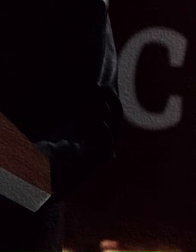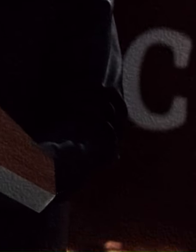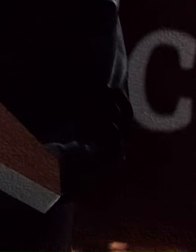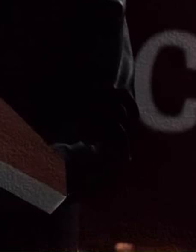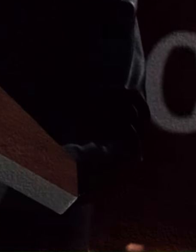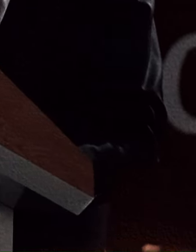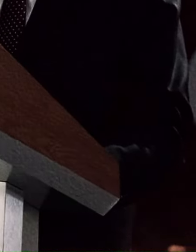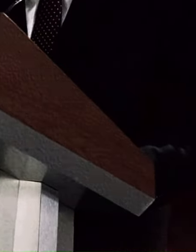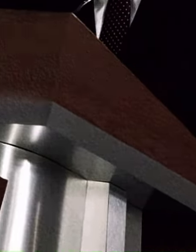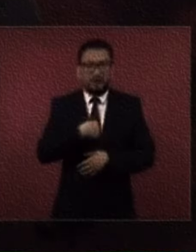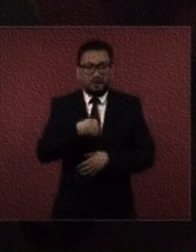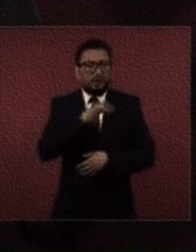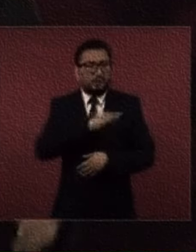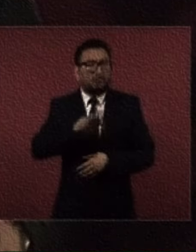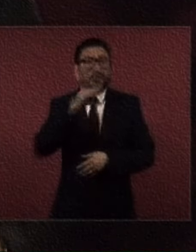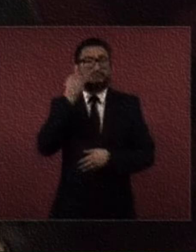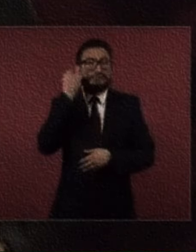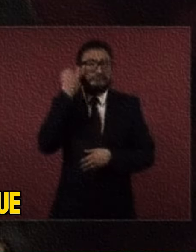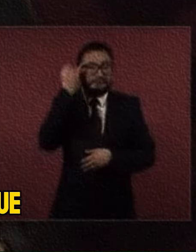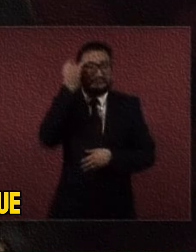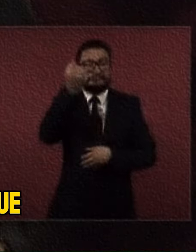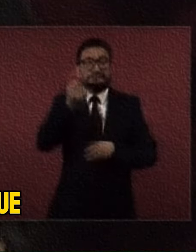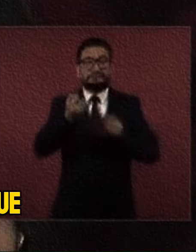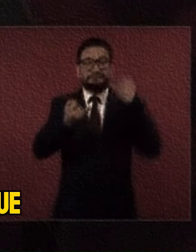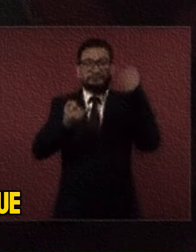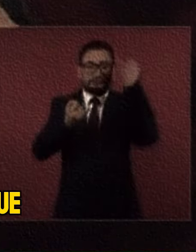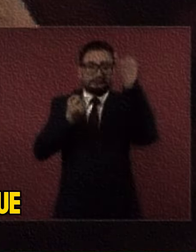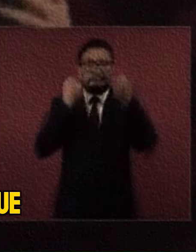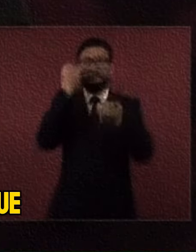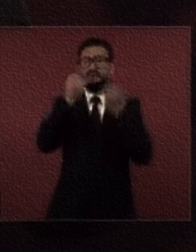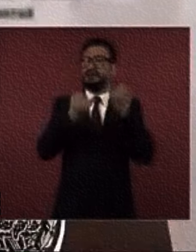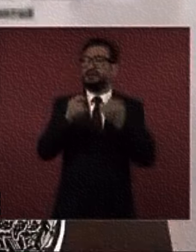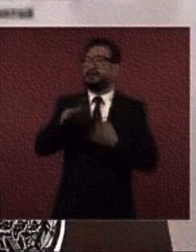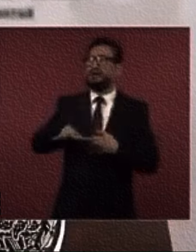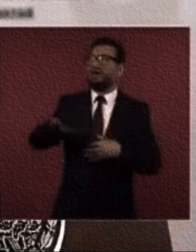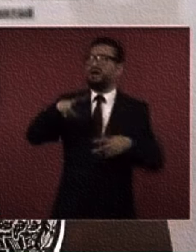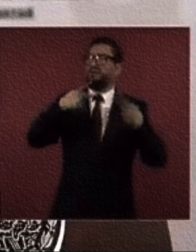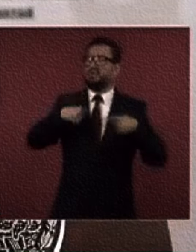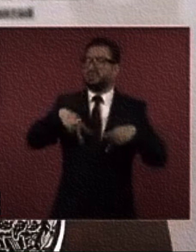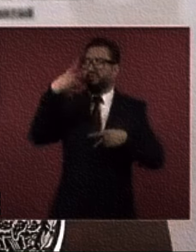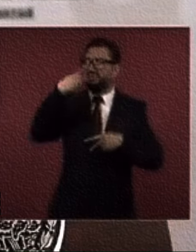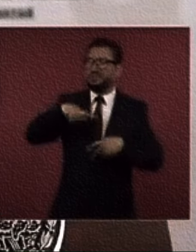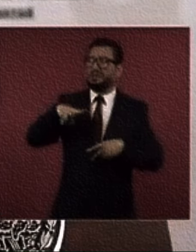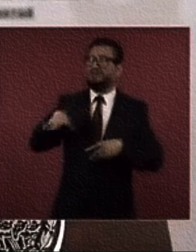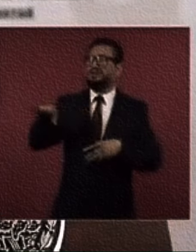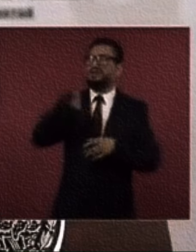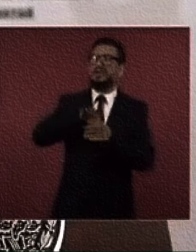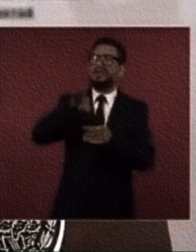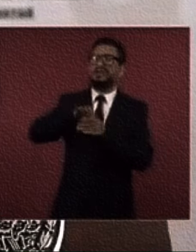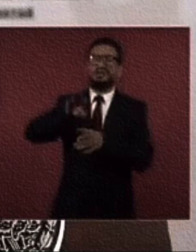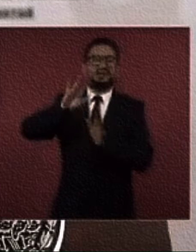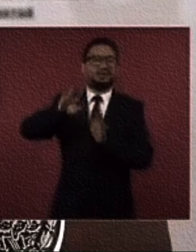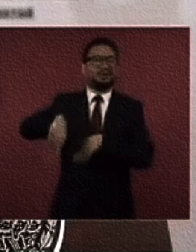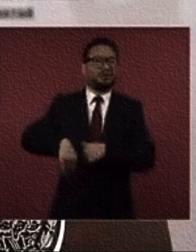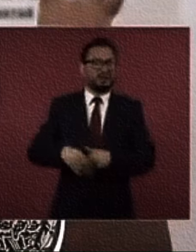equipos, expuso López Obrador. López Obrador también se pronunció porque sea la misma Claudia Sheinbaum quien dé los detalles